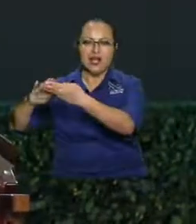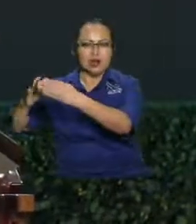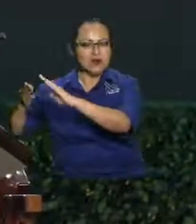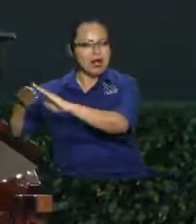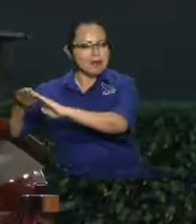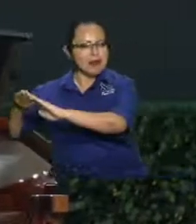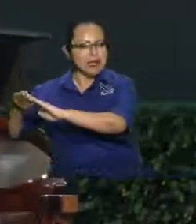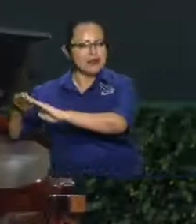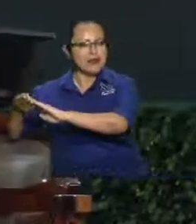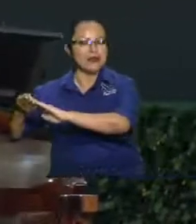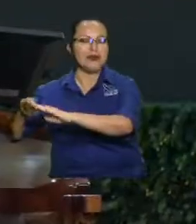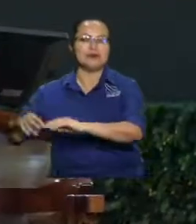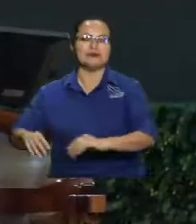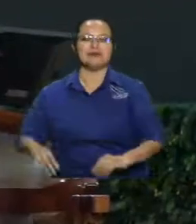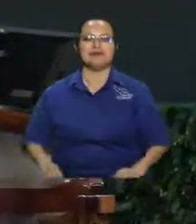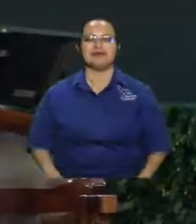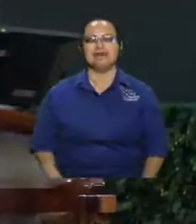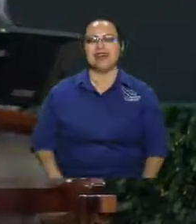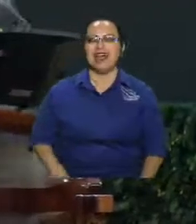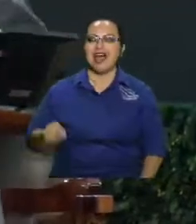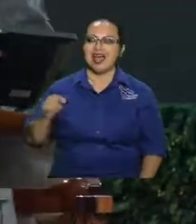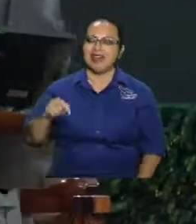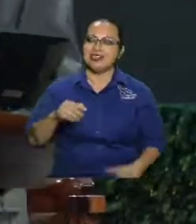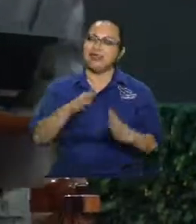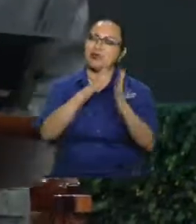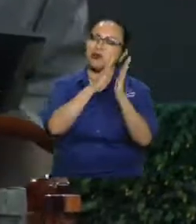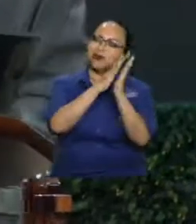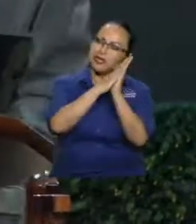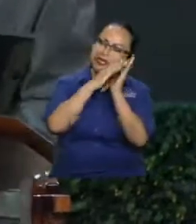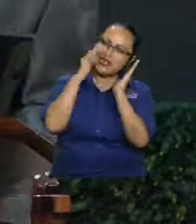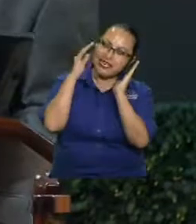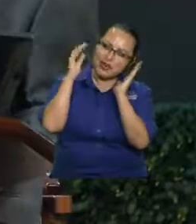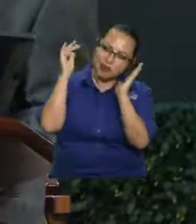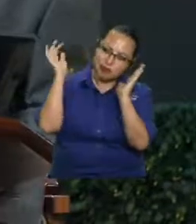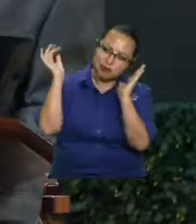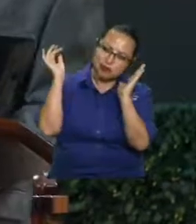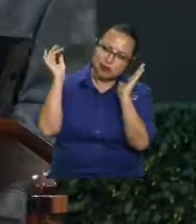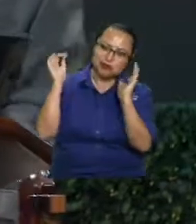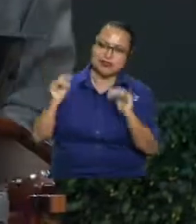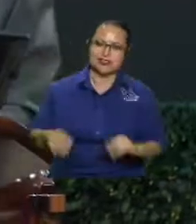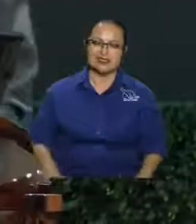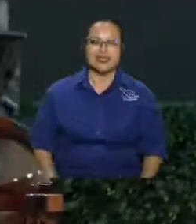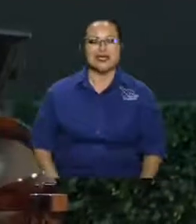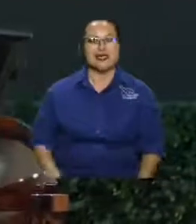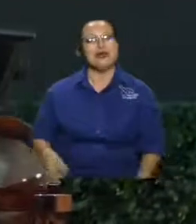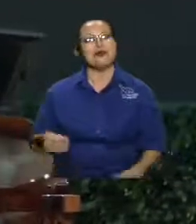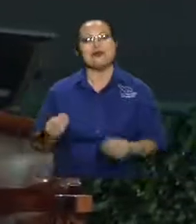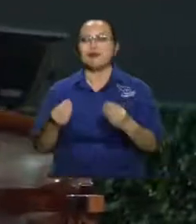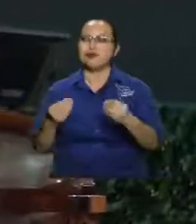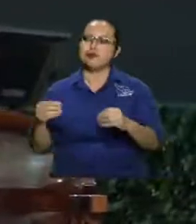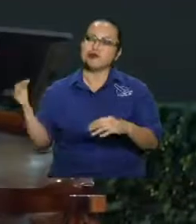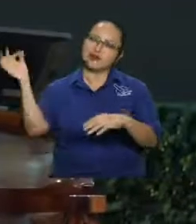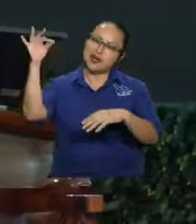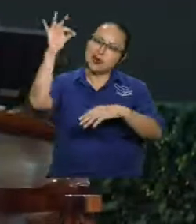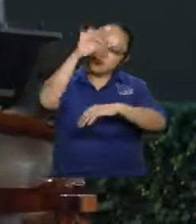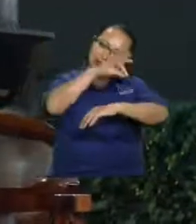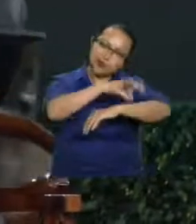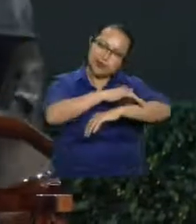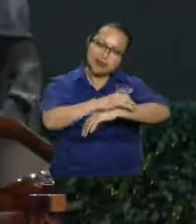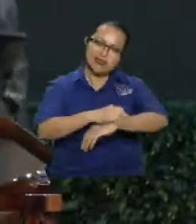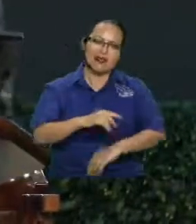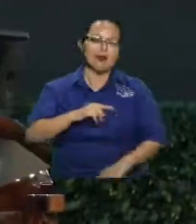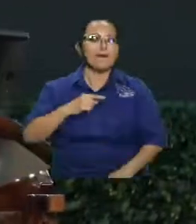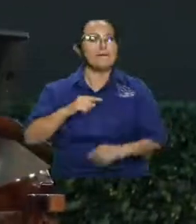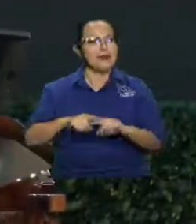bungalows, no de primera calidad, pero por lo menos podíamos dormir, nos teníamos que espadear con los zancudos todas las